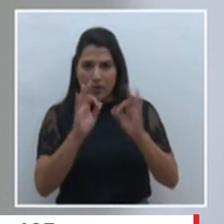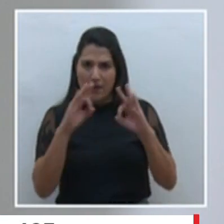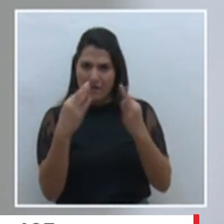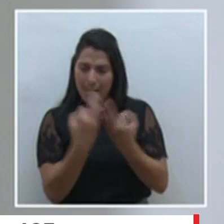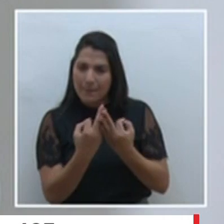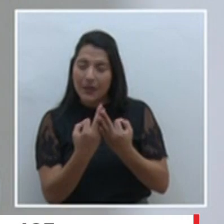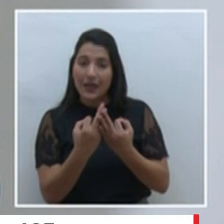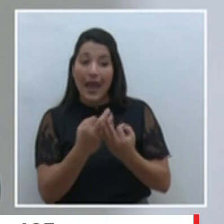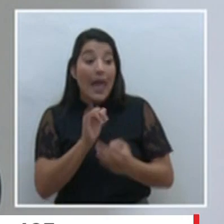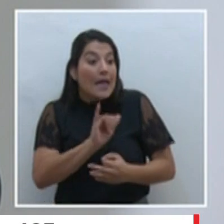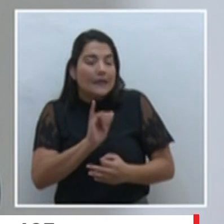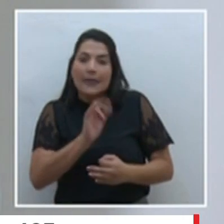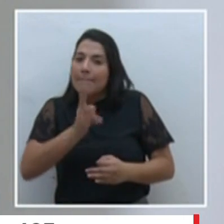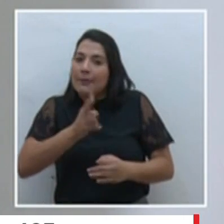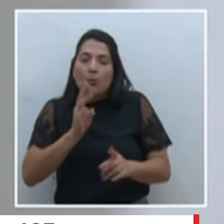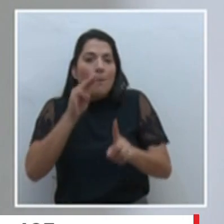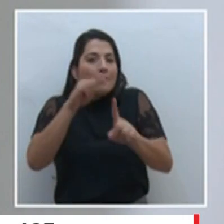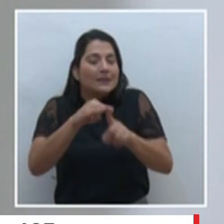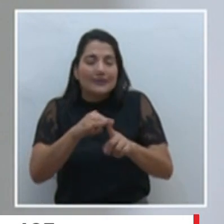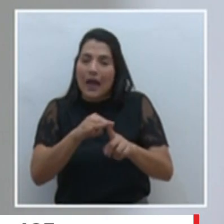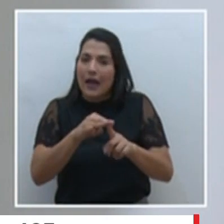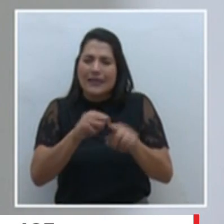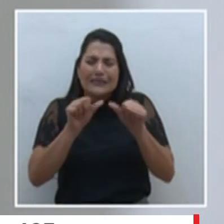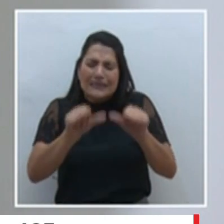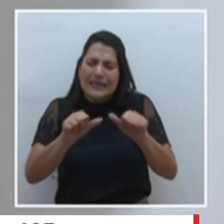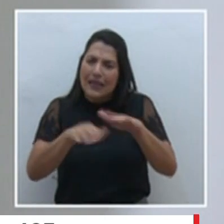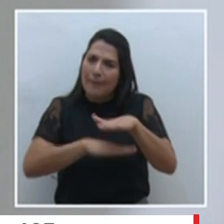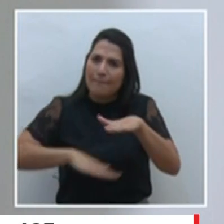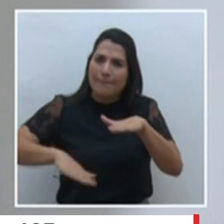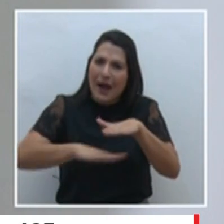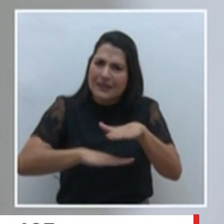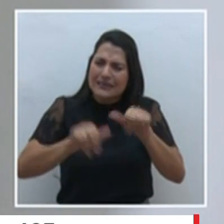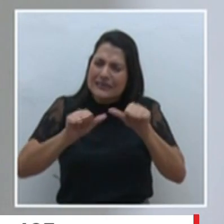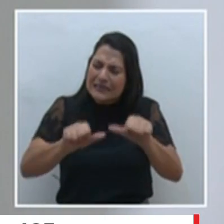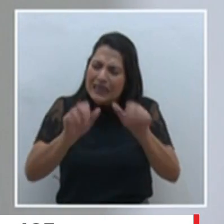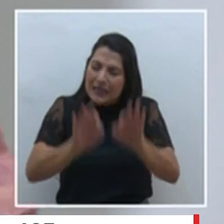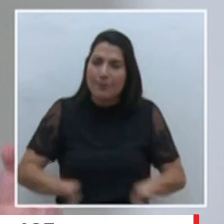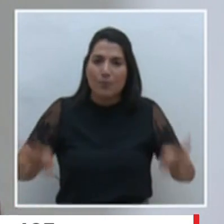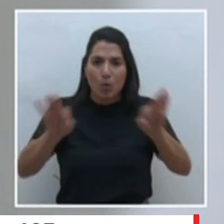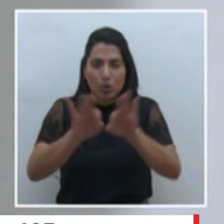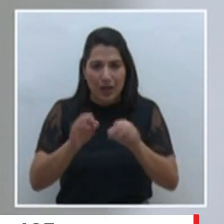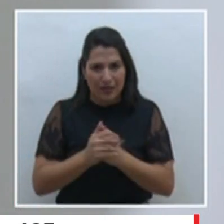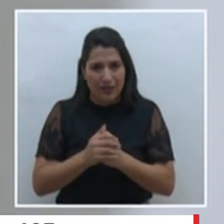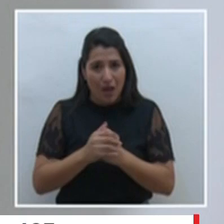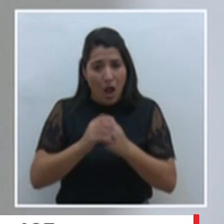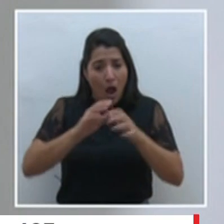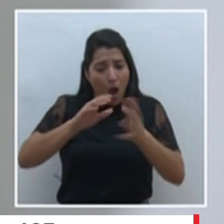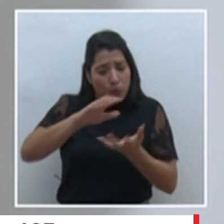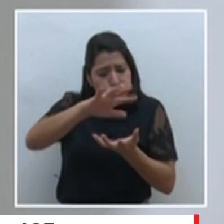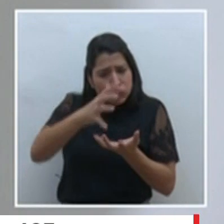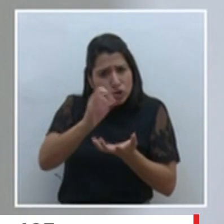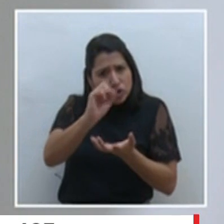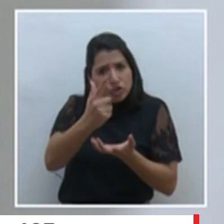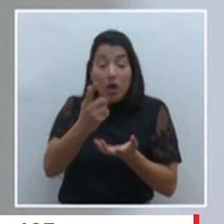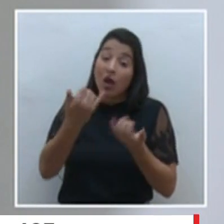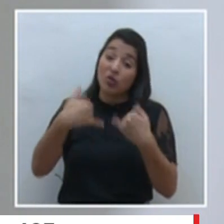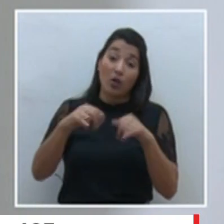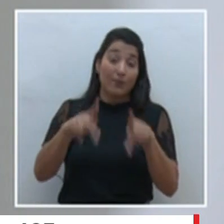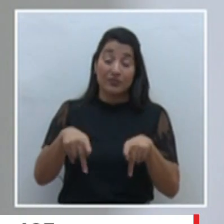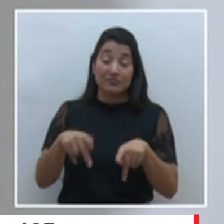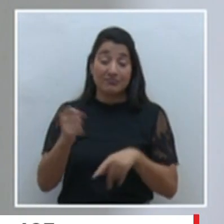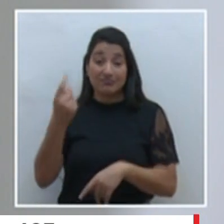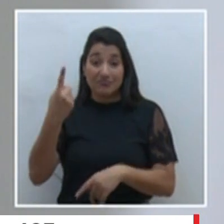es el mensaje que sigue siendo básico, que sigue siendo elemental. El hecho de las burbujas sociales, todavía hay gente que no lo